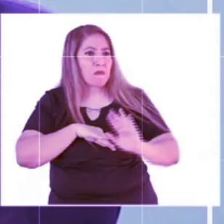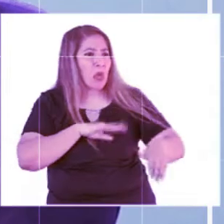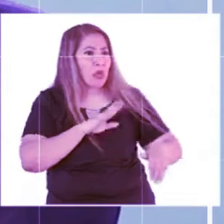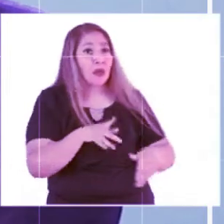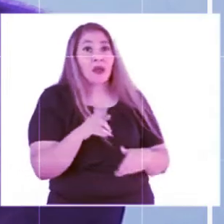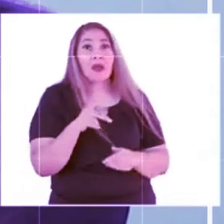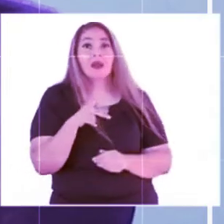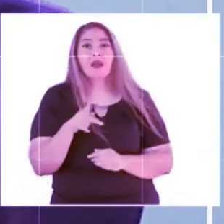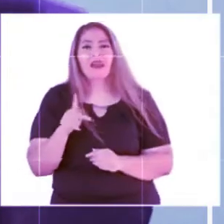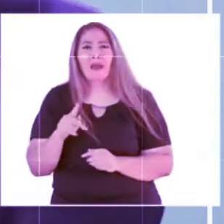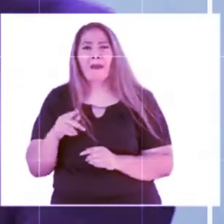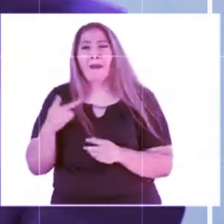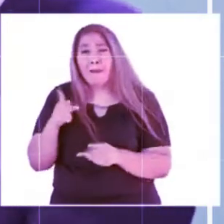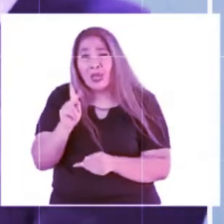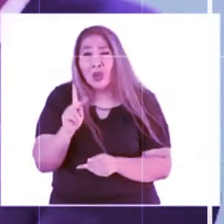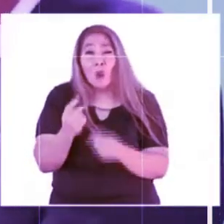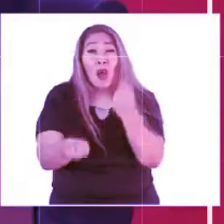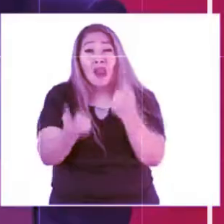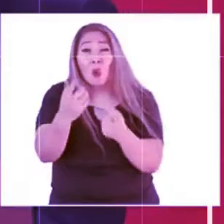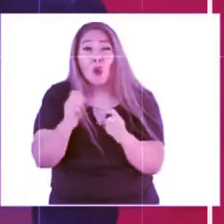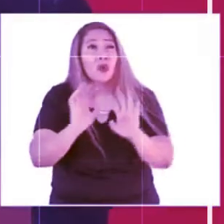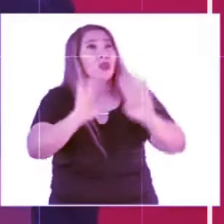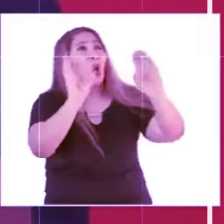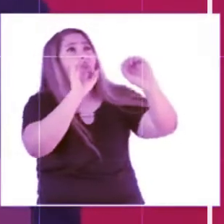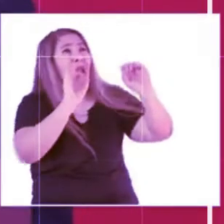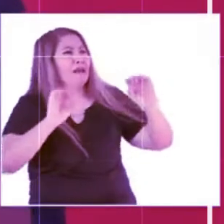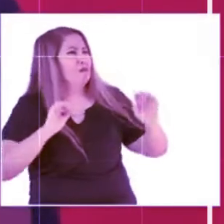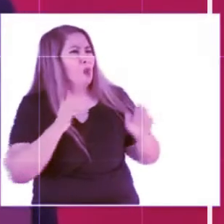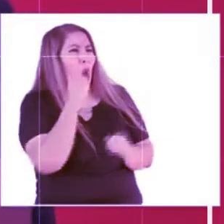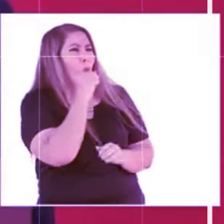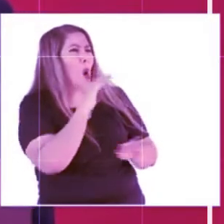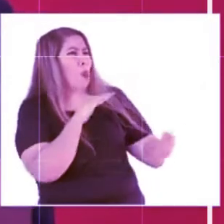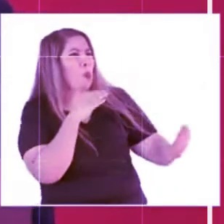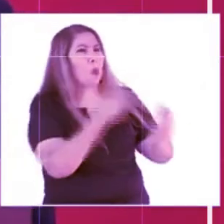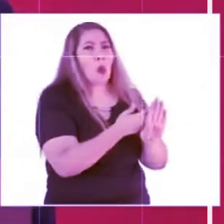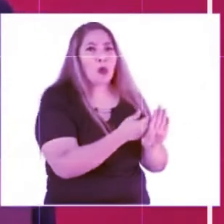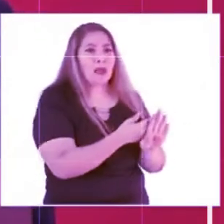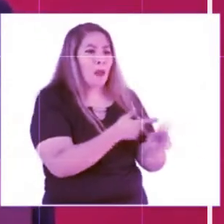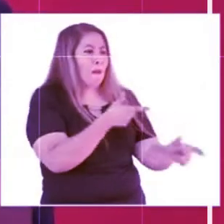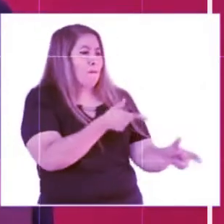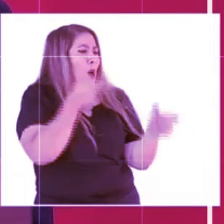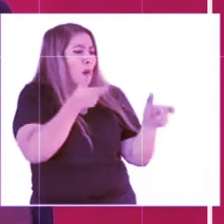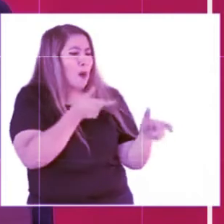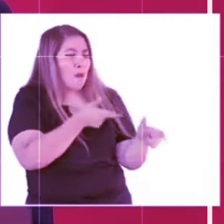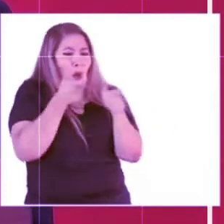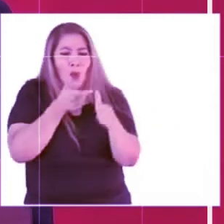quien opuso resistencia y cayó a tiros,